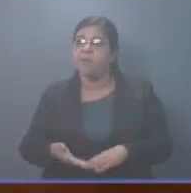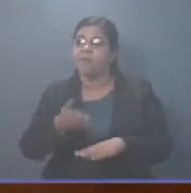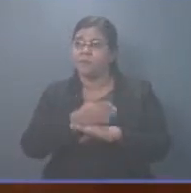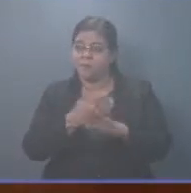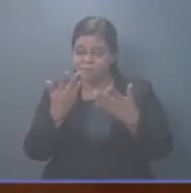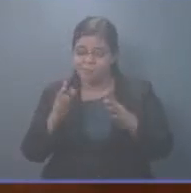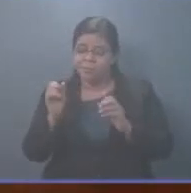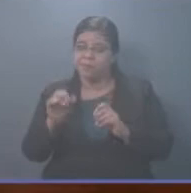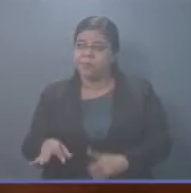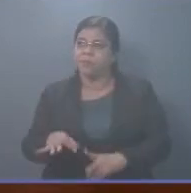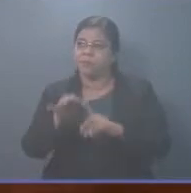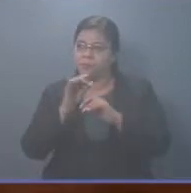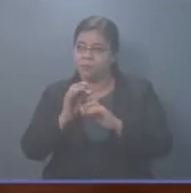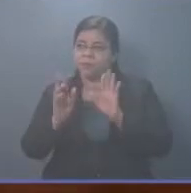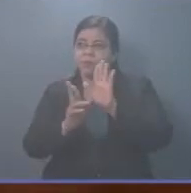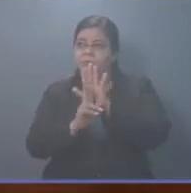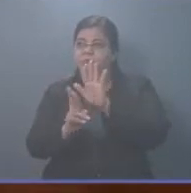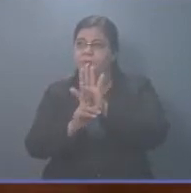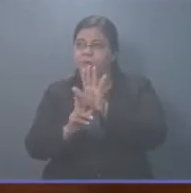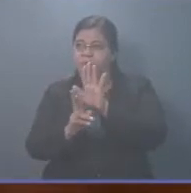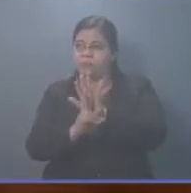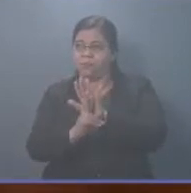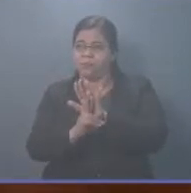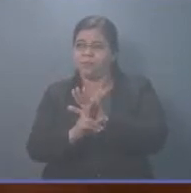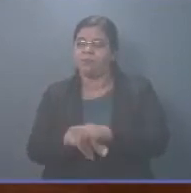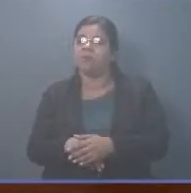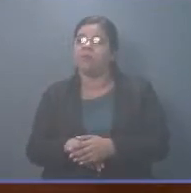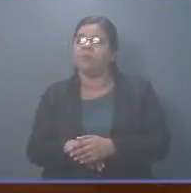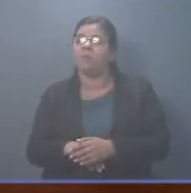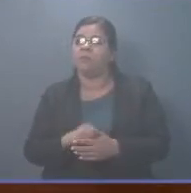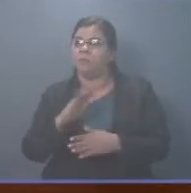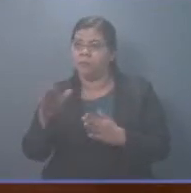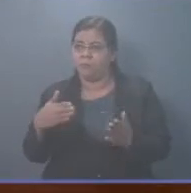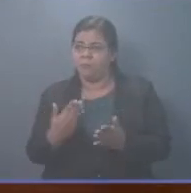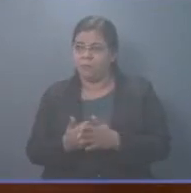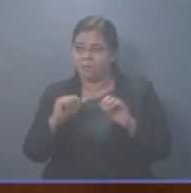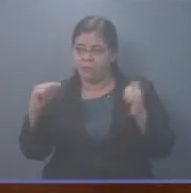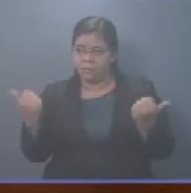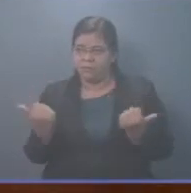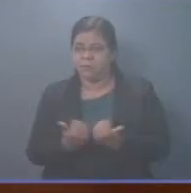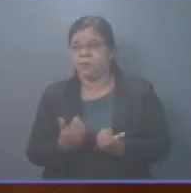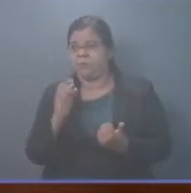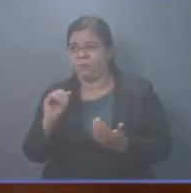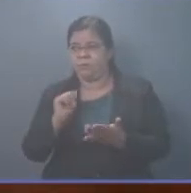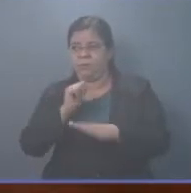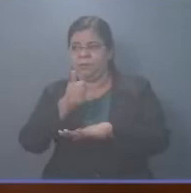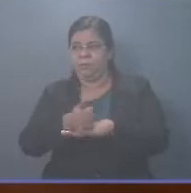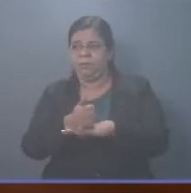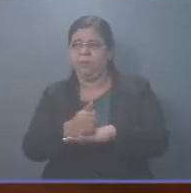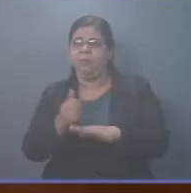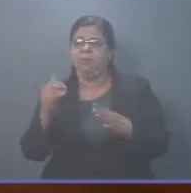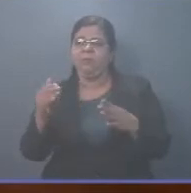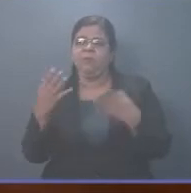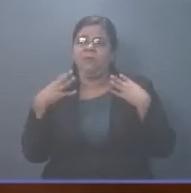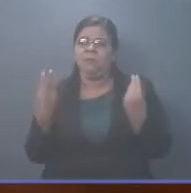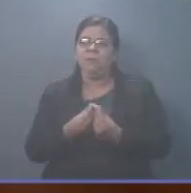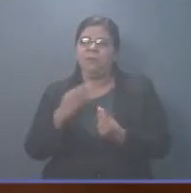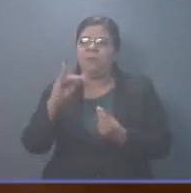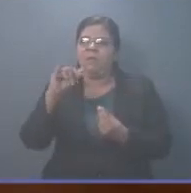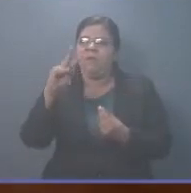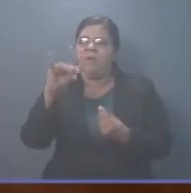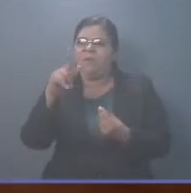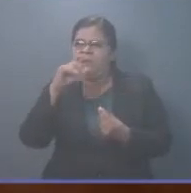a elegir a los representantes de las asociaciones y fundaciones de la sociedad civil, y únicamente se